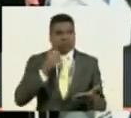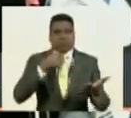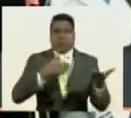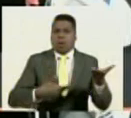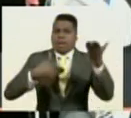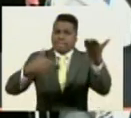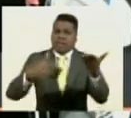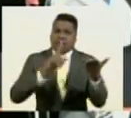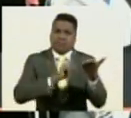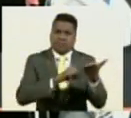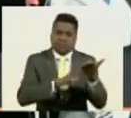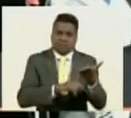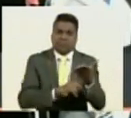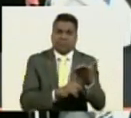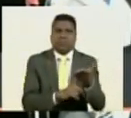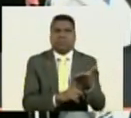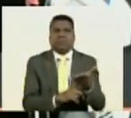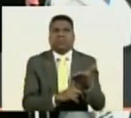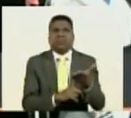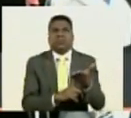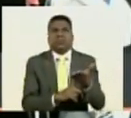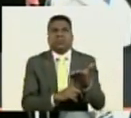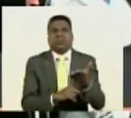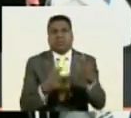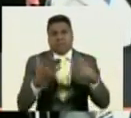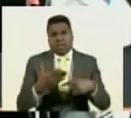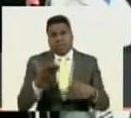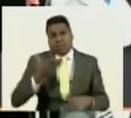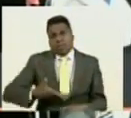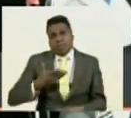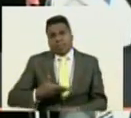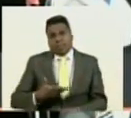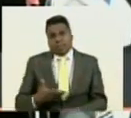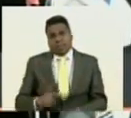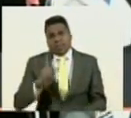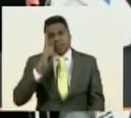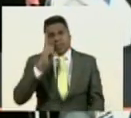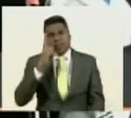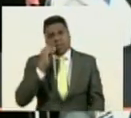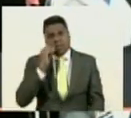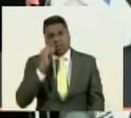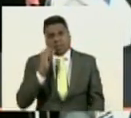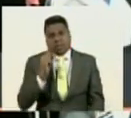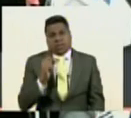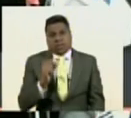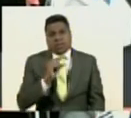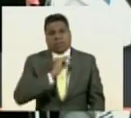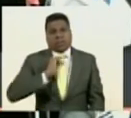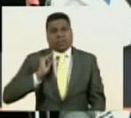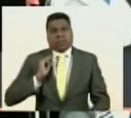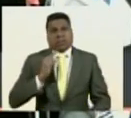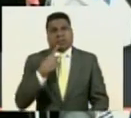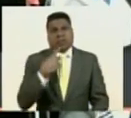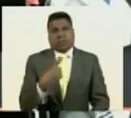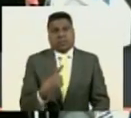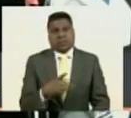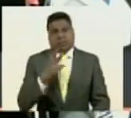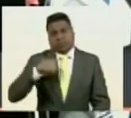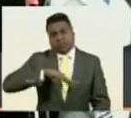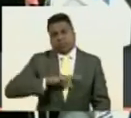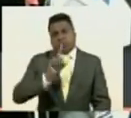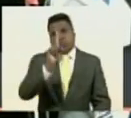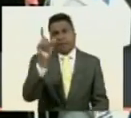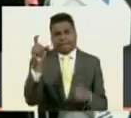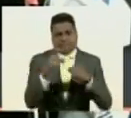también en un criterio tan valioso como el cardenal Pietro Parolin. En una palabra, nosotros